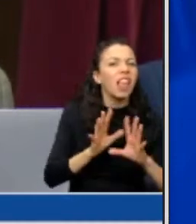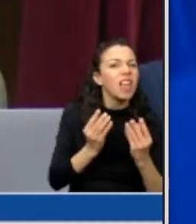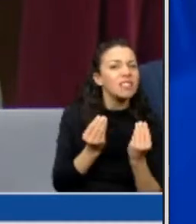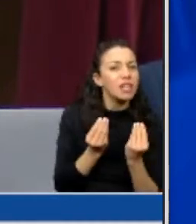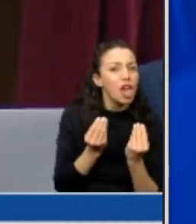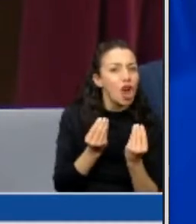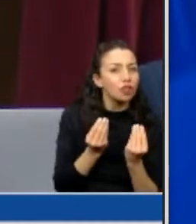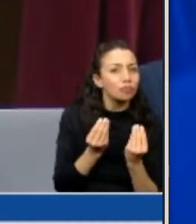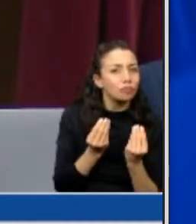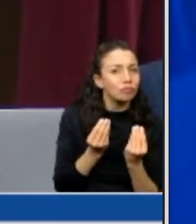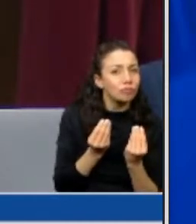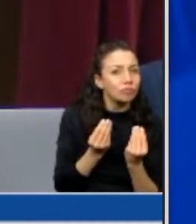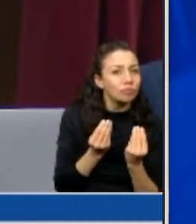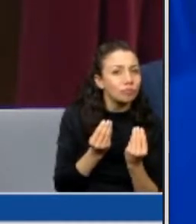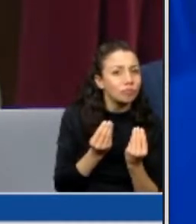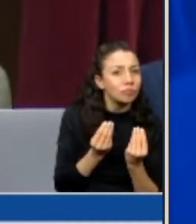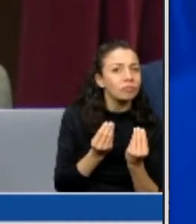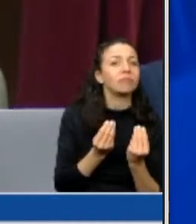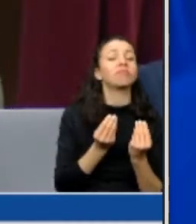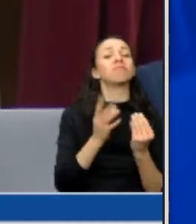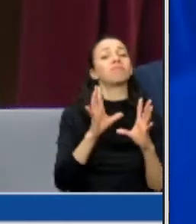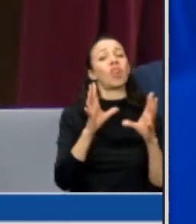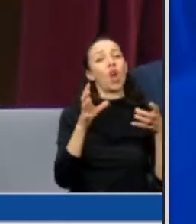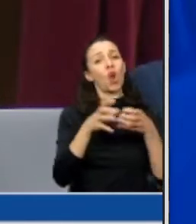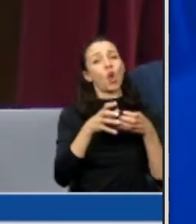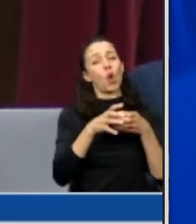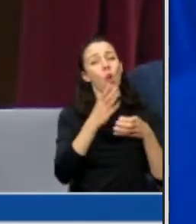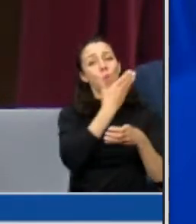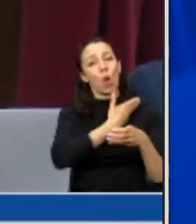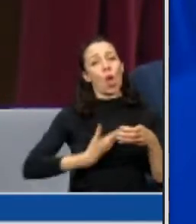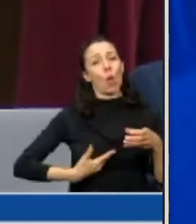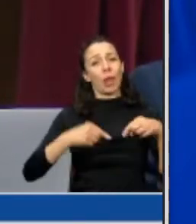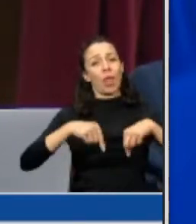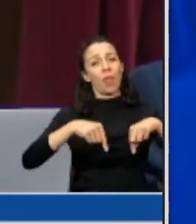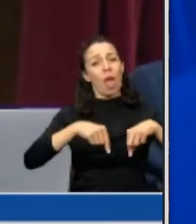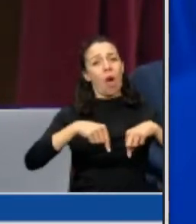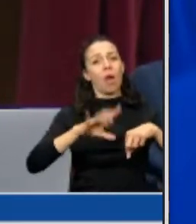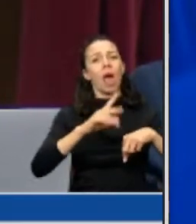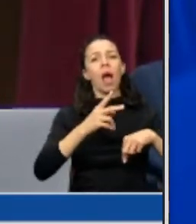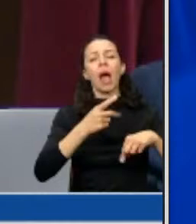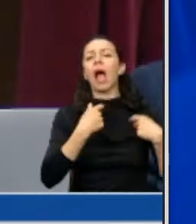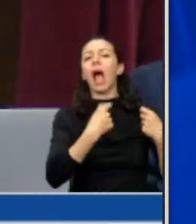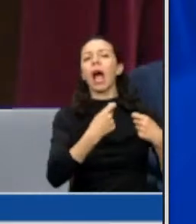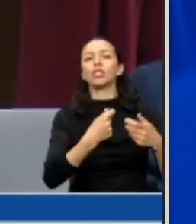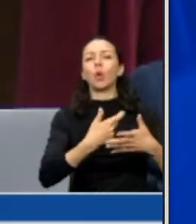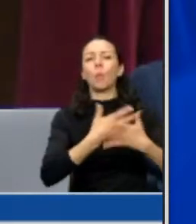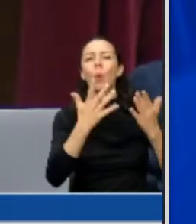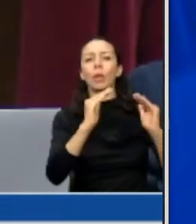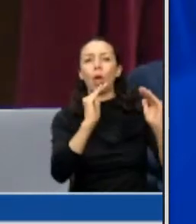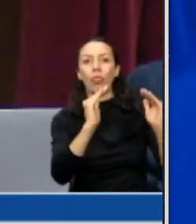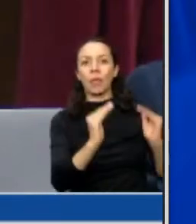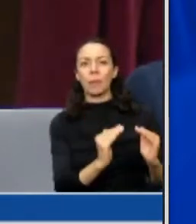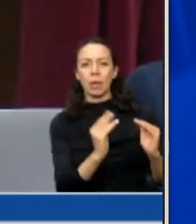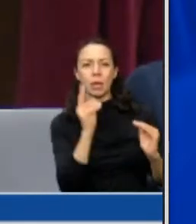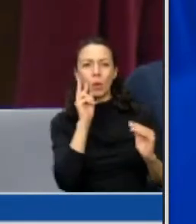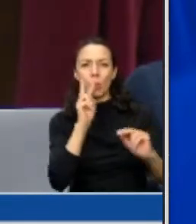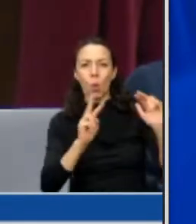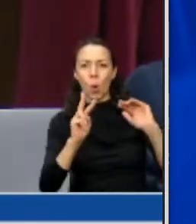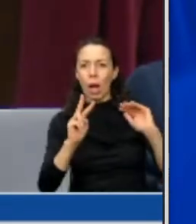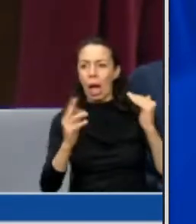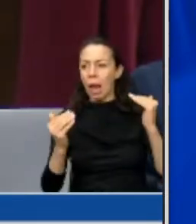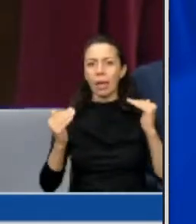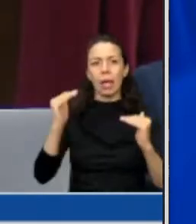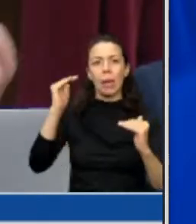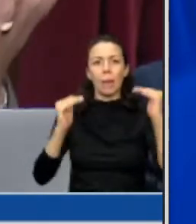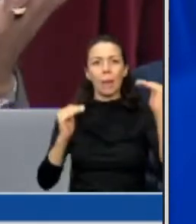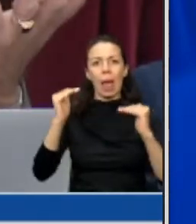pide el gobierno nacional es digamos, permite que gobierne. Nosotros no nos